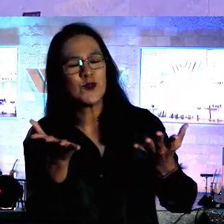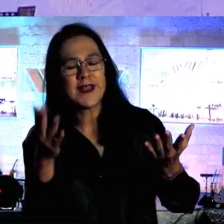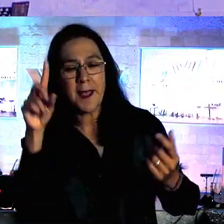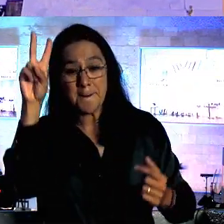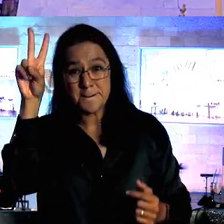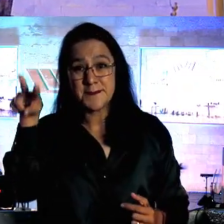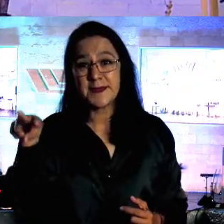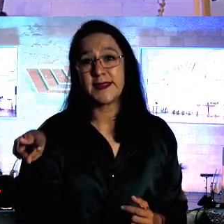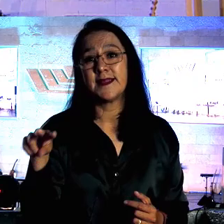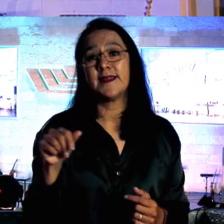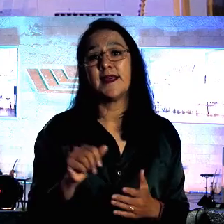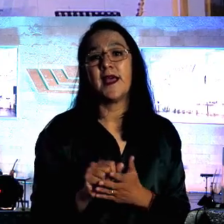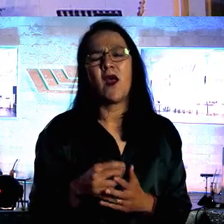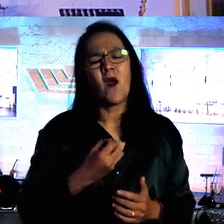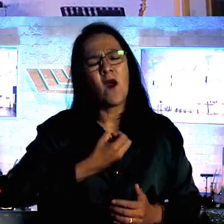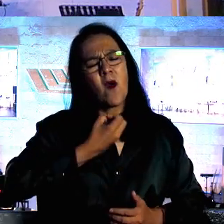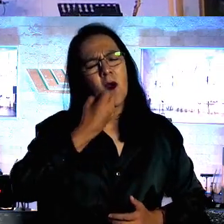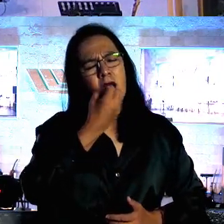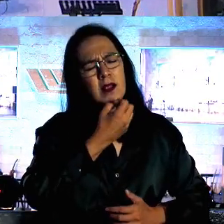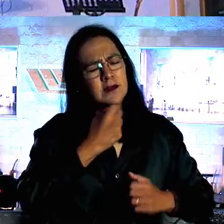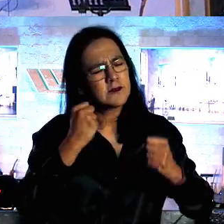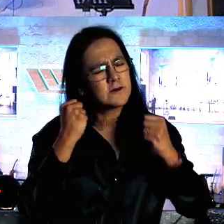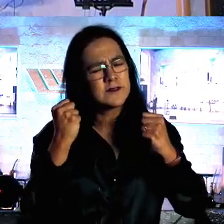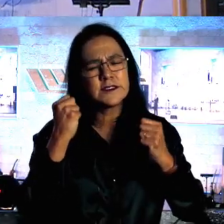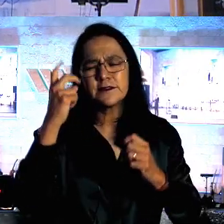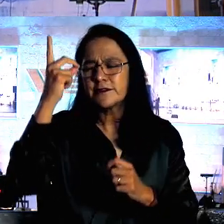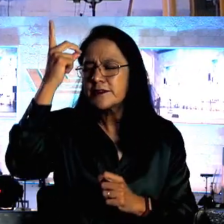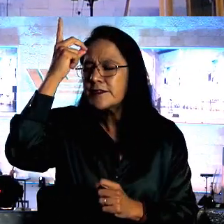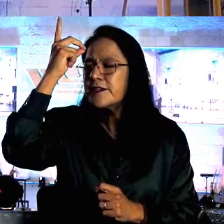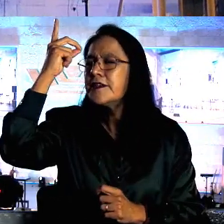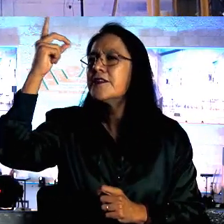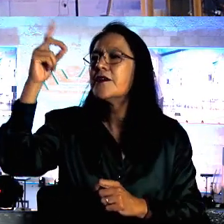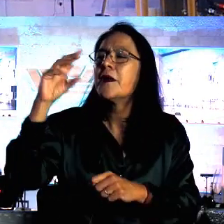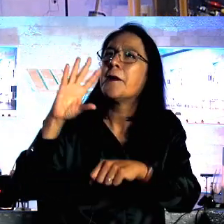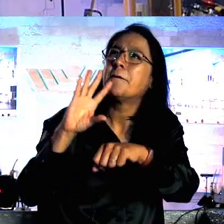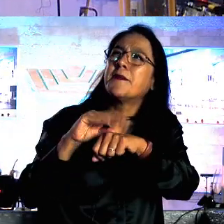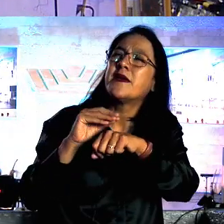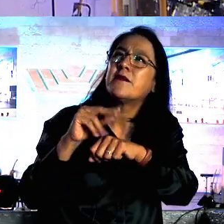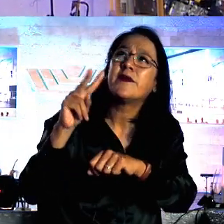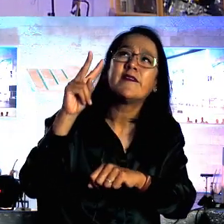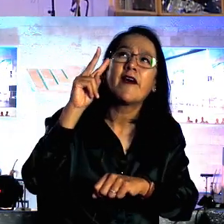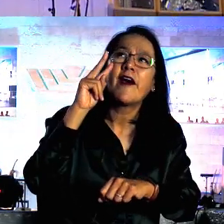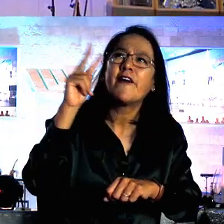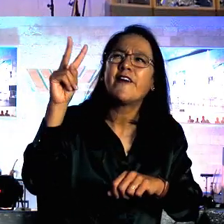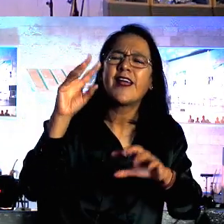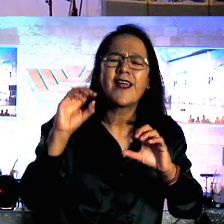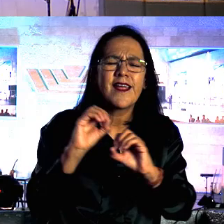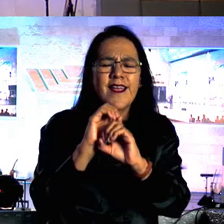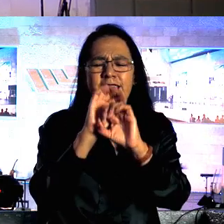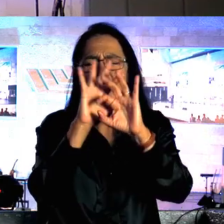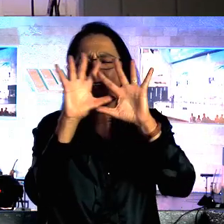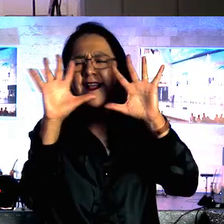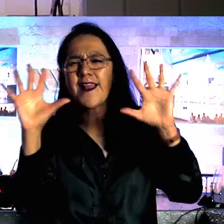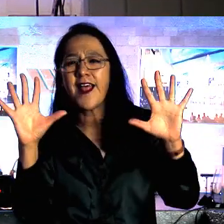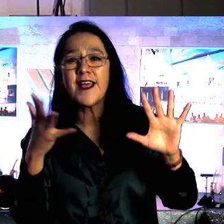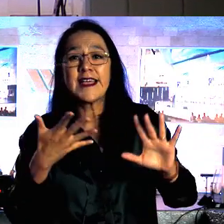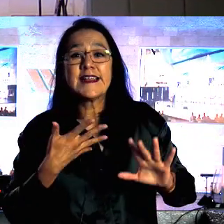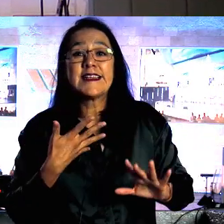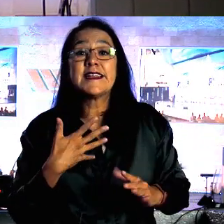así que hemos de orar fervientemente a Dios que Dios nos deje ver claro lo que tenemos que hacer